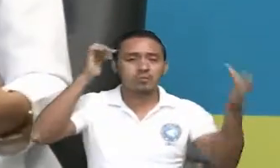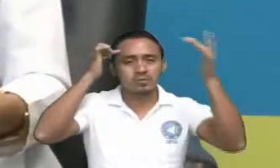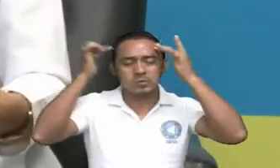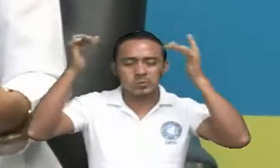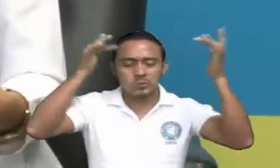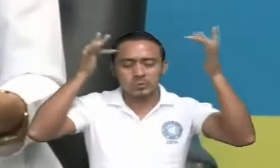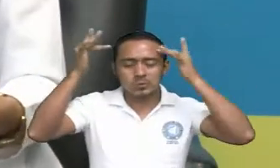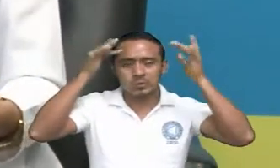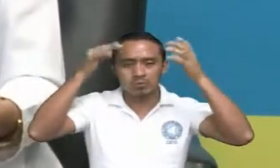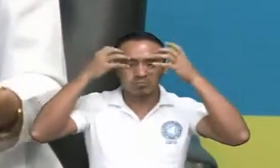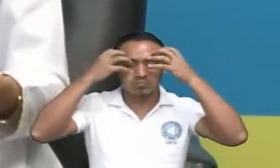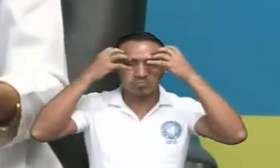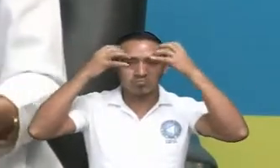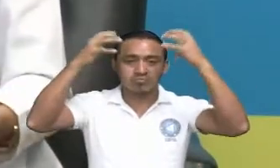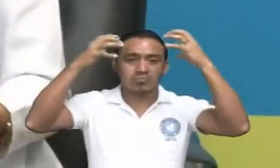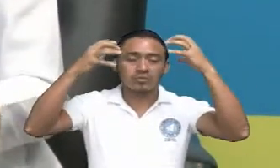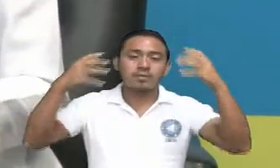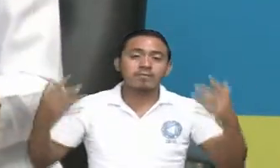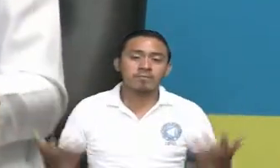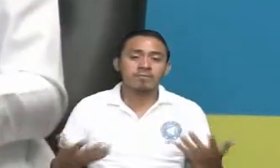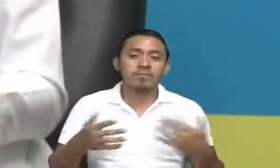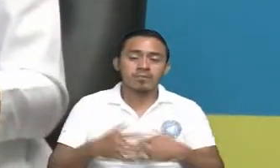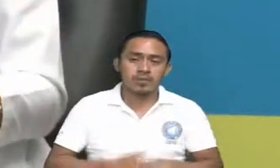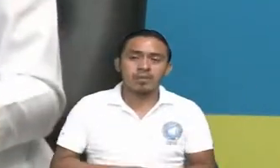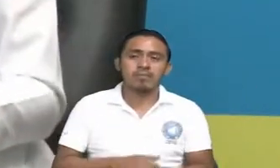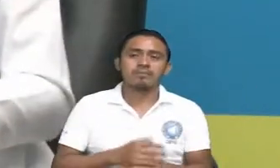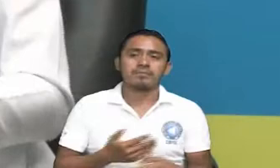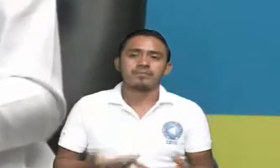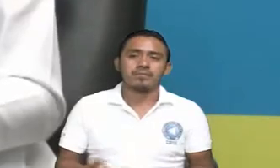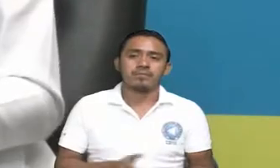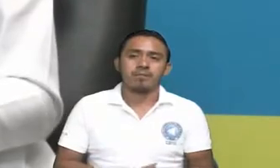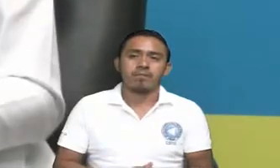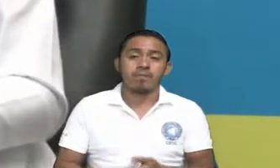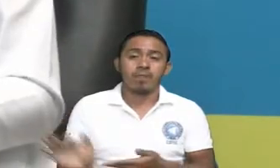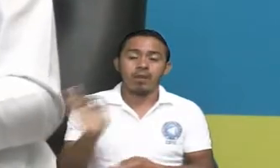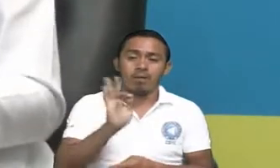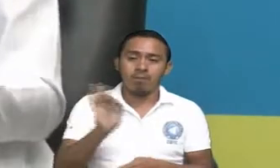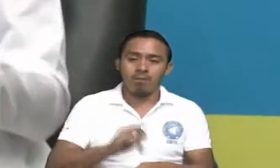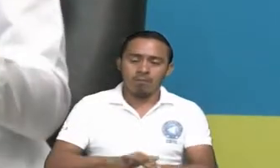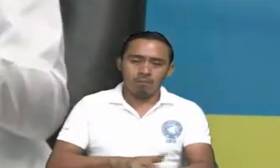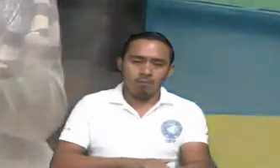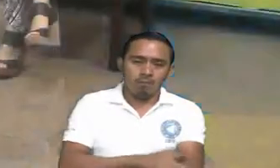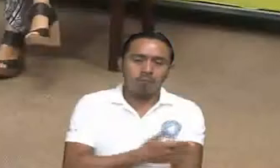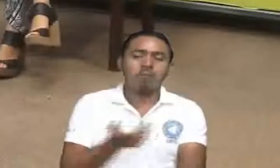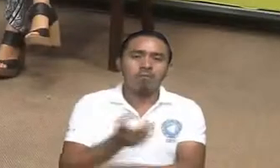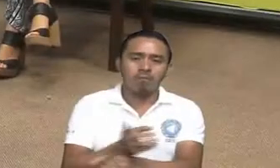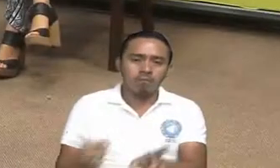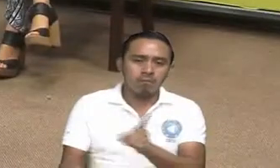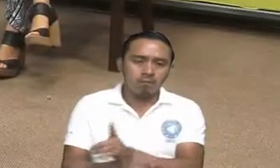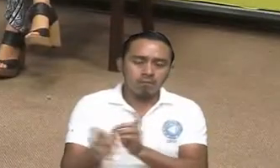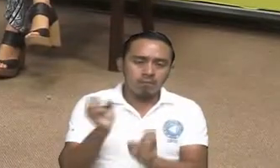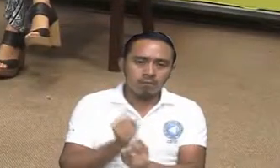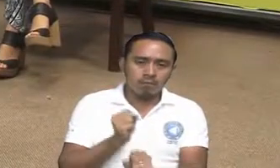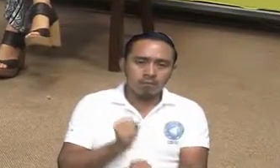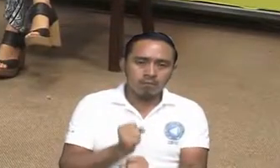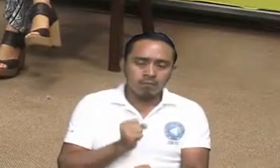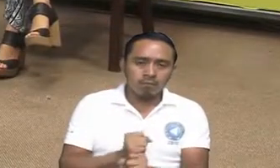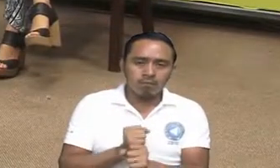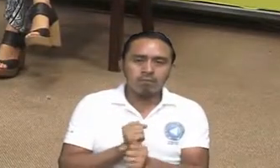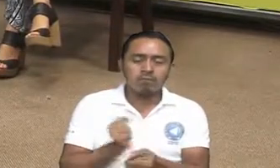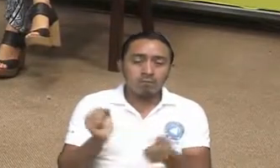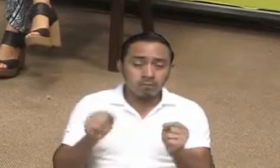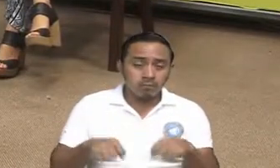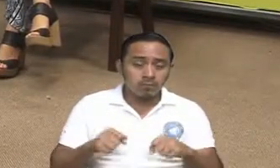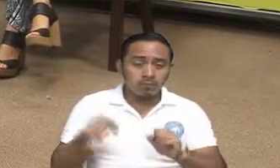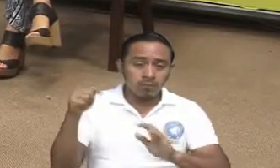cosas a nivel de pensamiento te generan mucho daño a nivel emocional. Entonces se debe de trabajar esto porque puede ir agudizando y